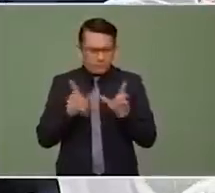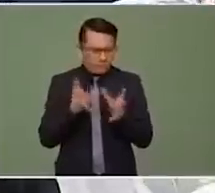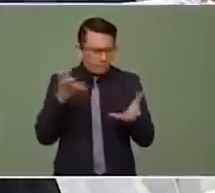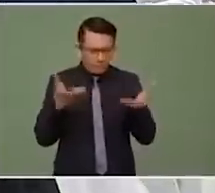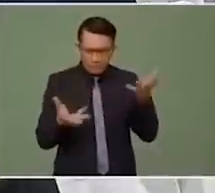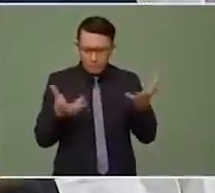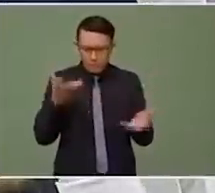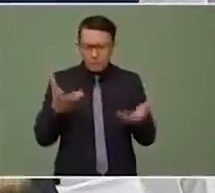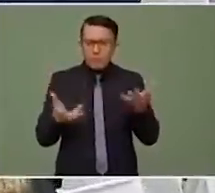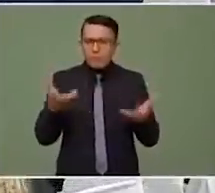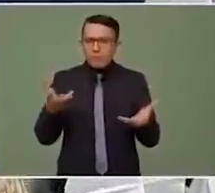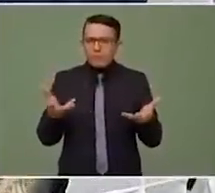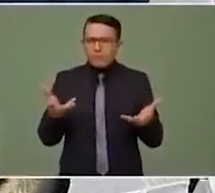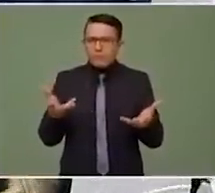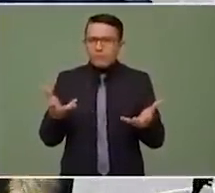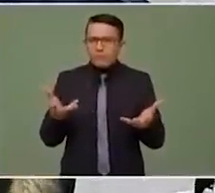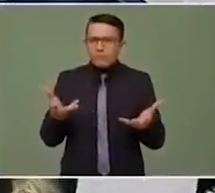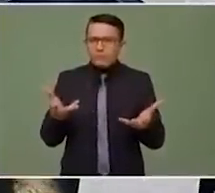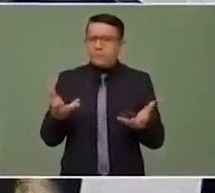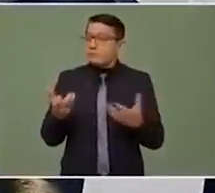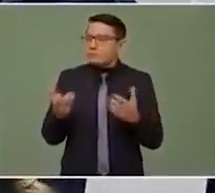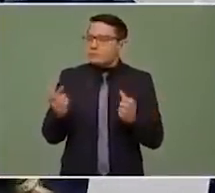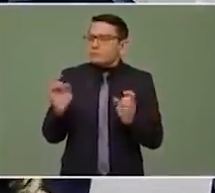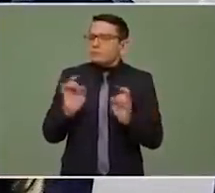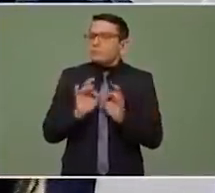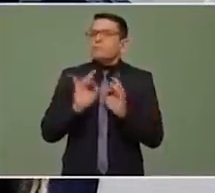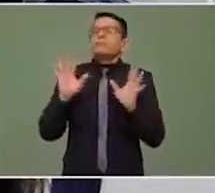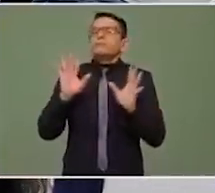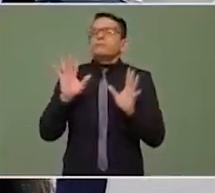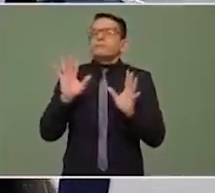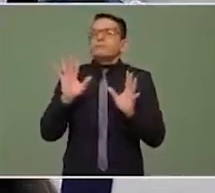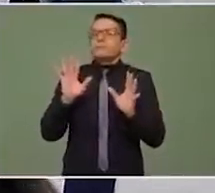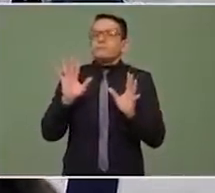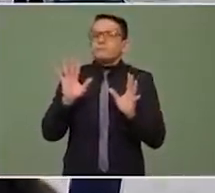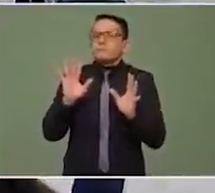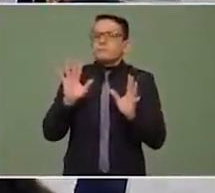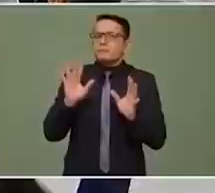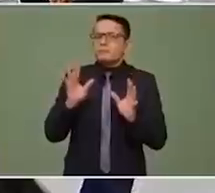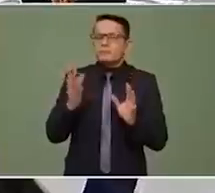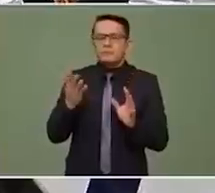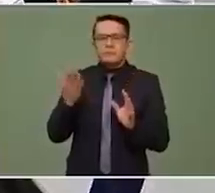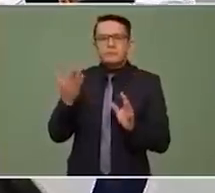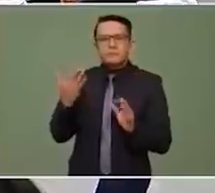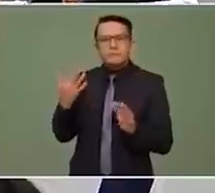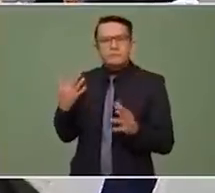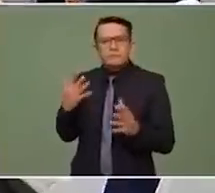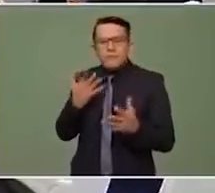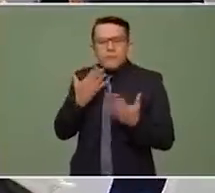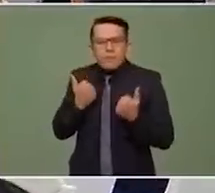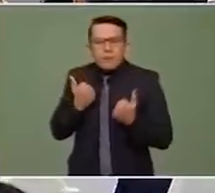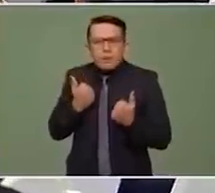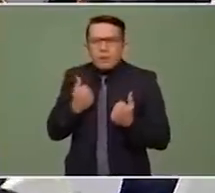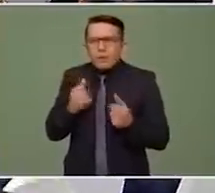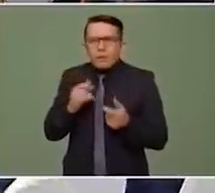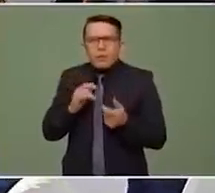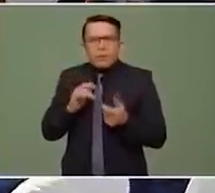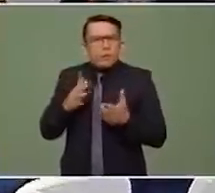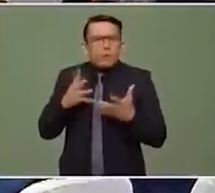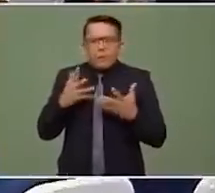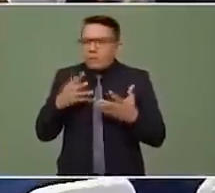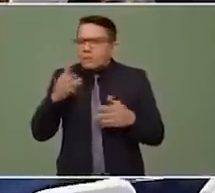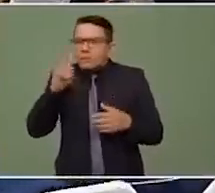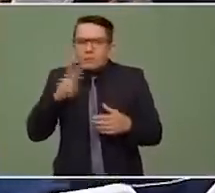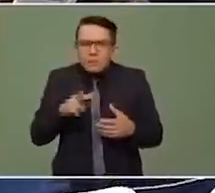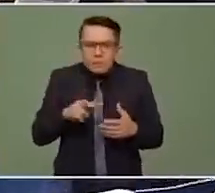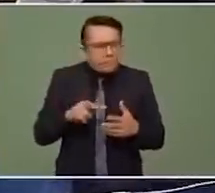s algo que no tiene ninguna justificación entonces